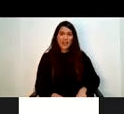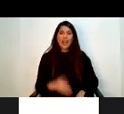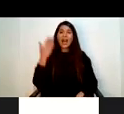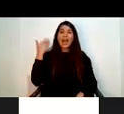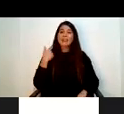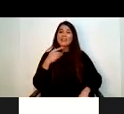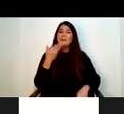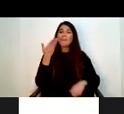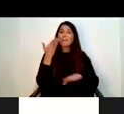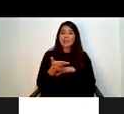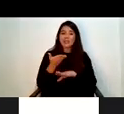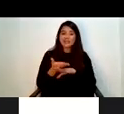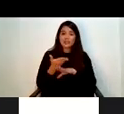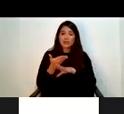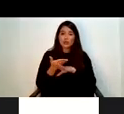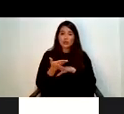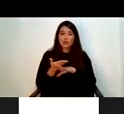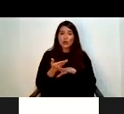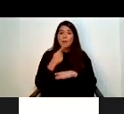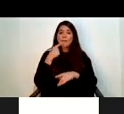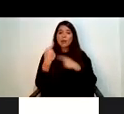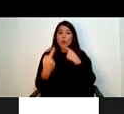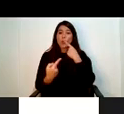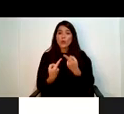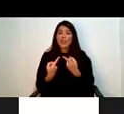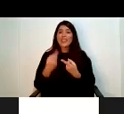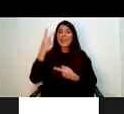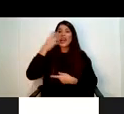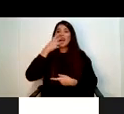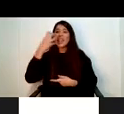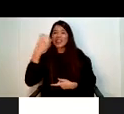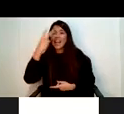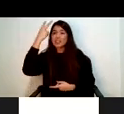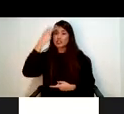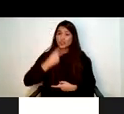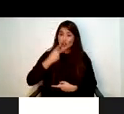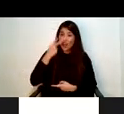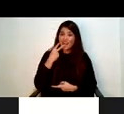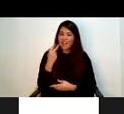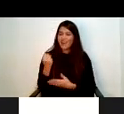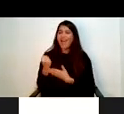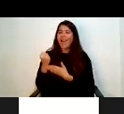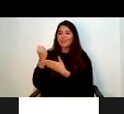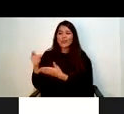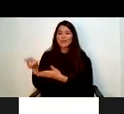la conducta de gritar y de llorar le va a servir para conseguir lo que él